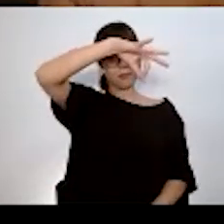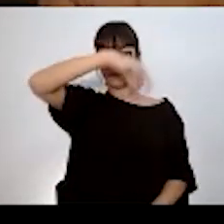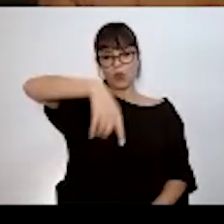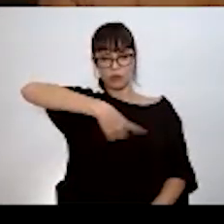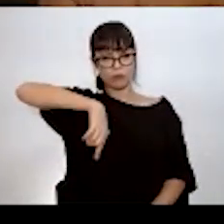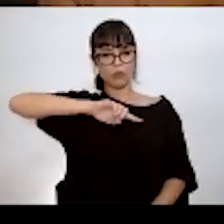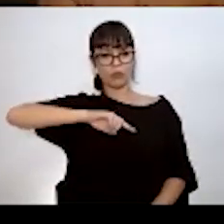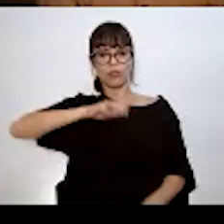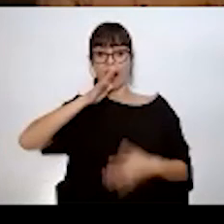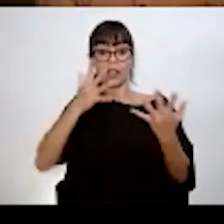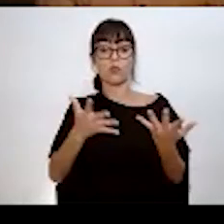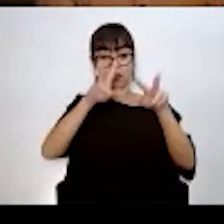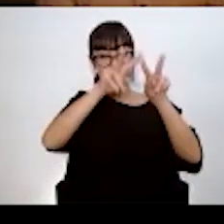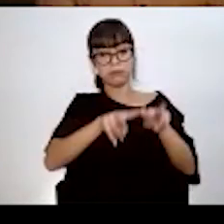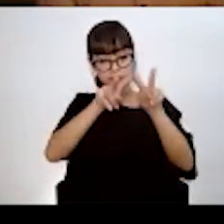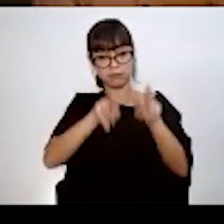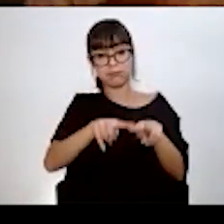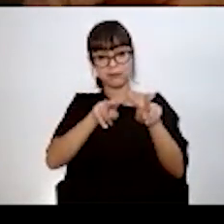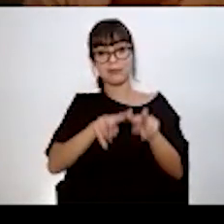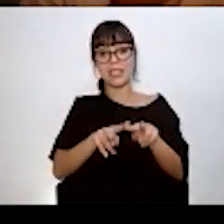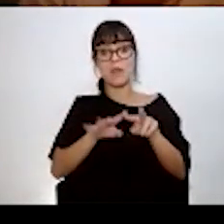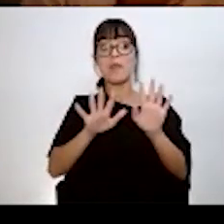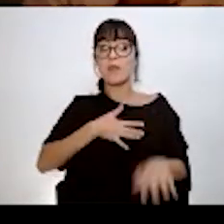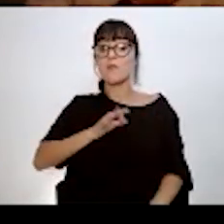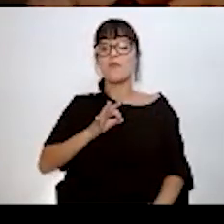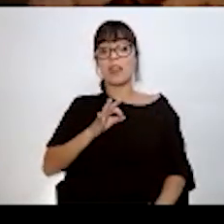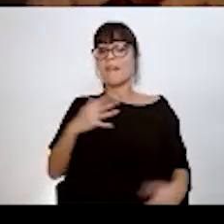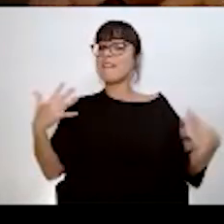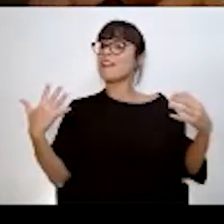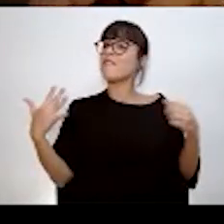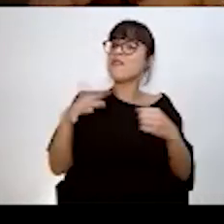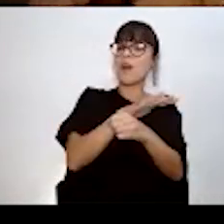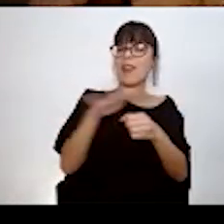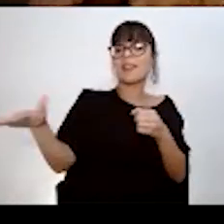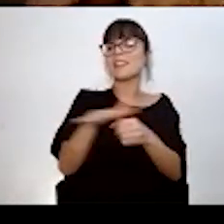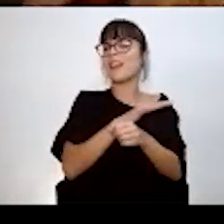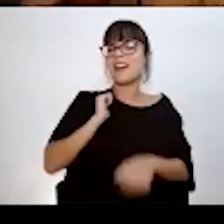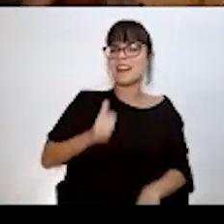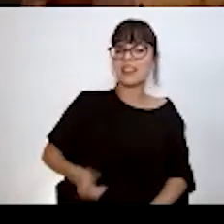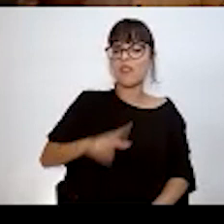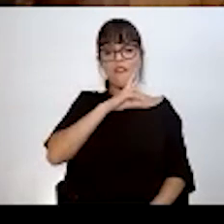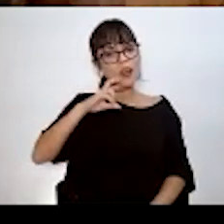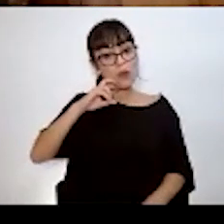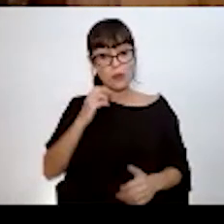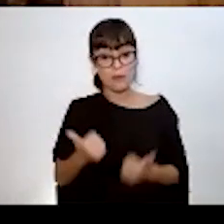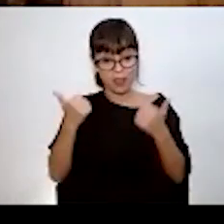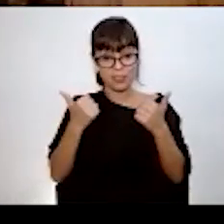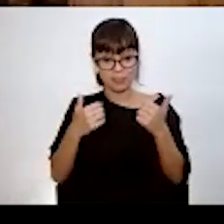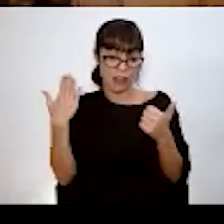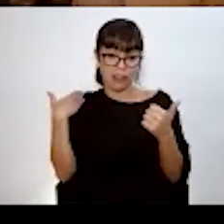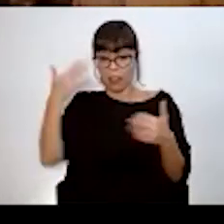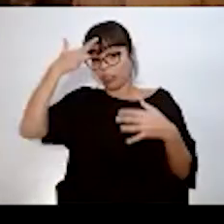mucho más rico que lo que habíamos pensado, o por lo menos lo que yo había pensado hasta hace muy poco tiempo. Y